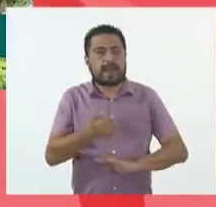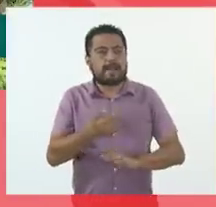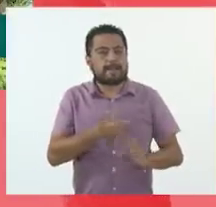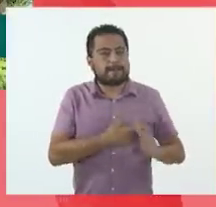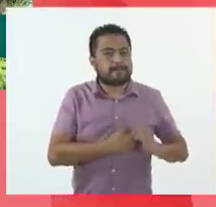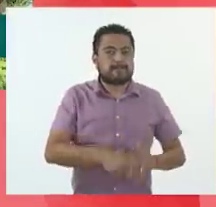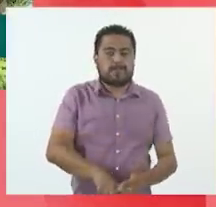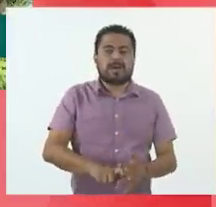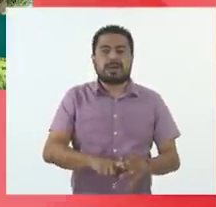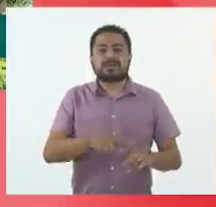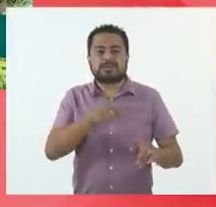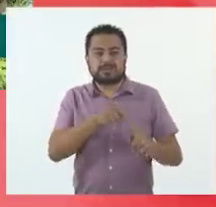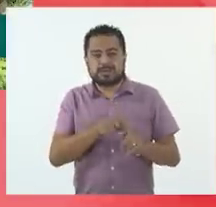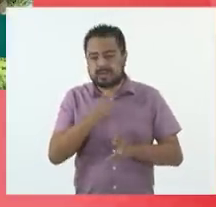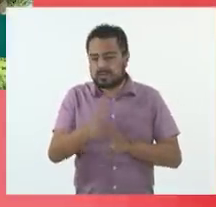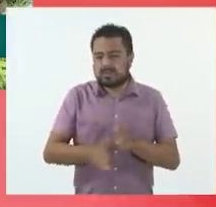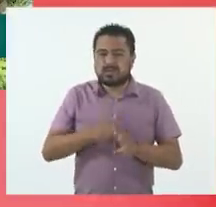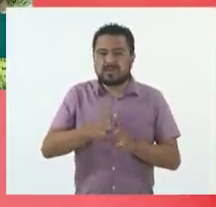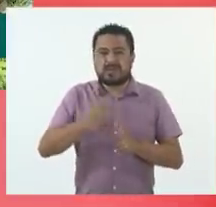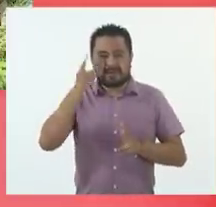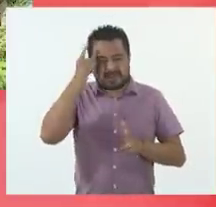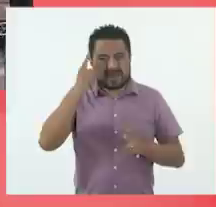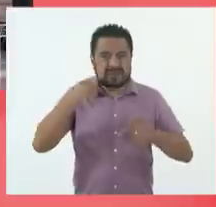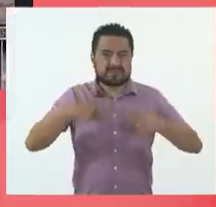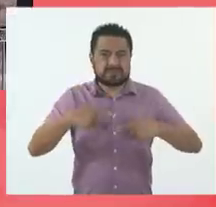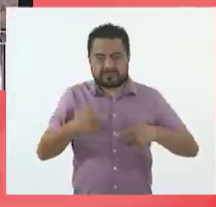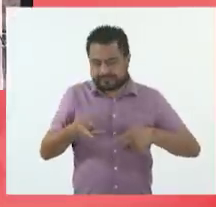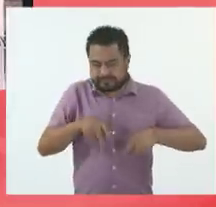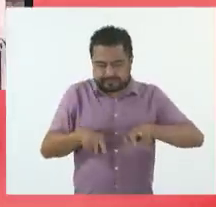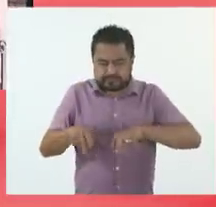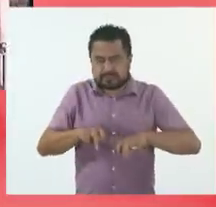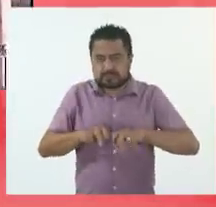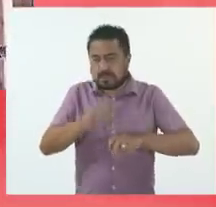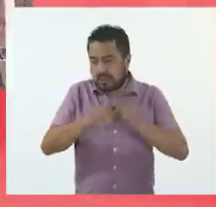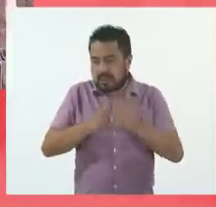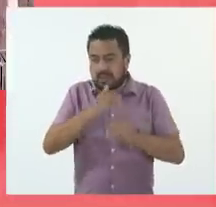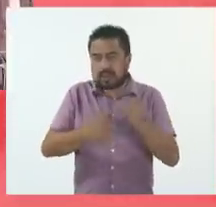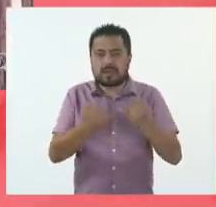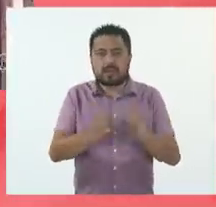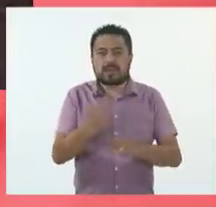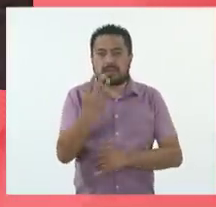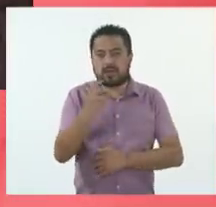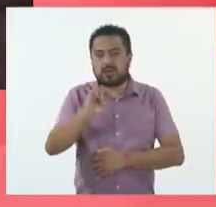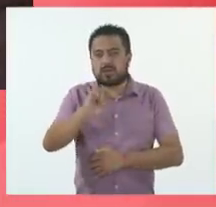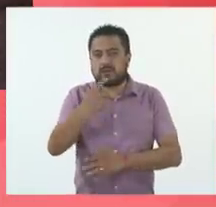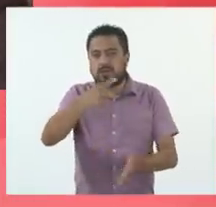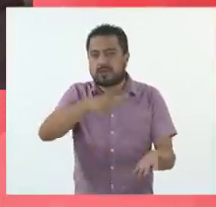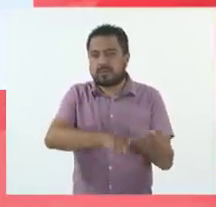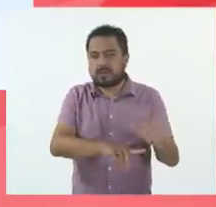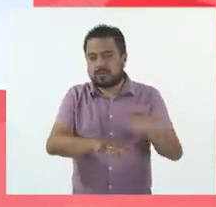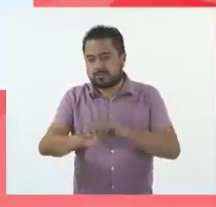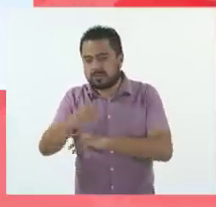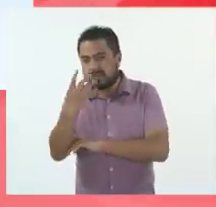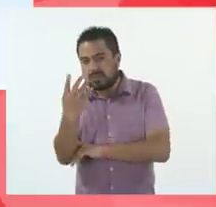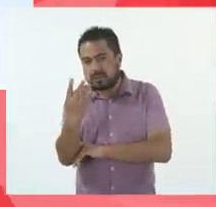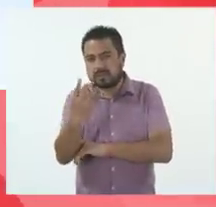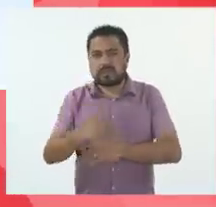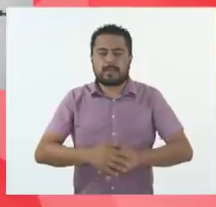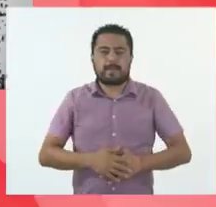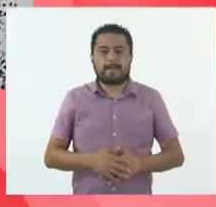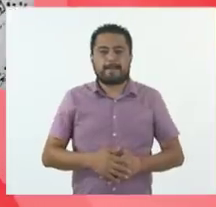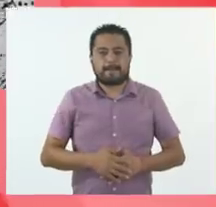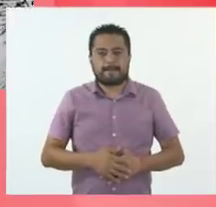y la estación de pasajeros como tal fue concluida e inaugurada el día 3 de octubre de 1904.